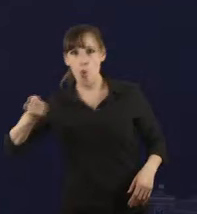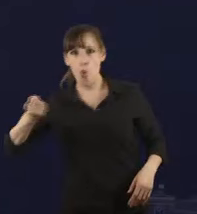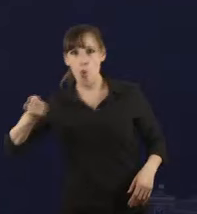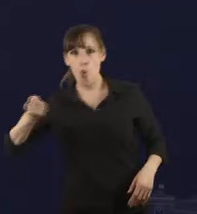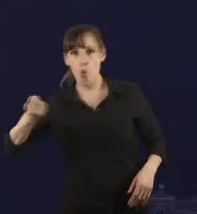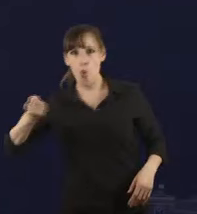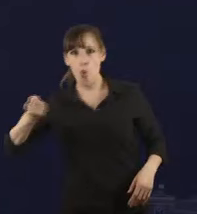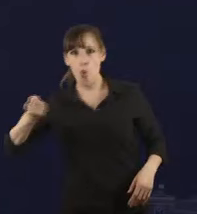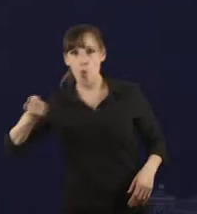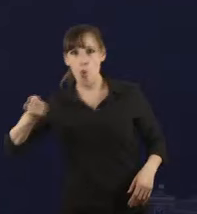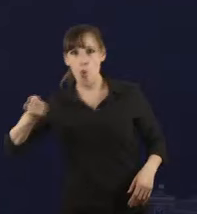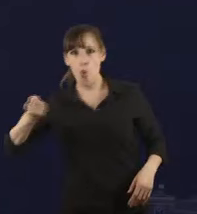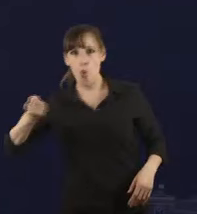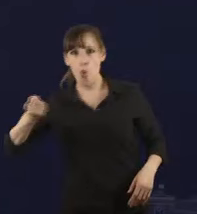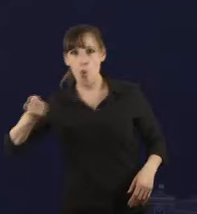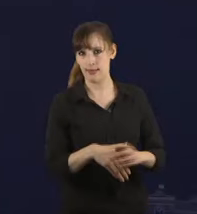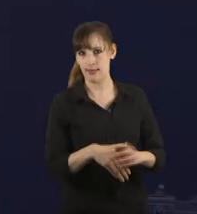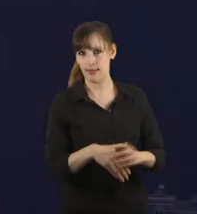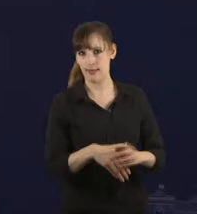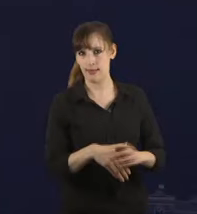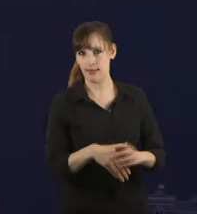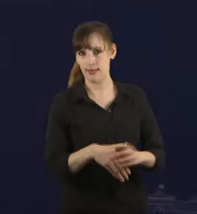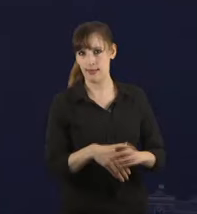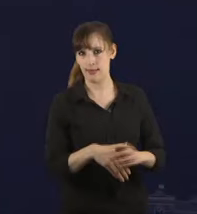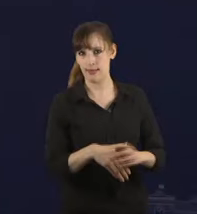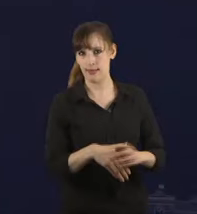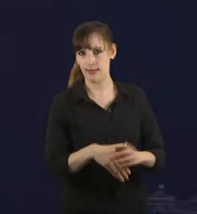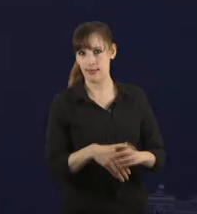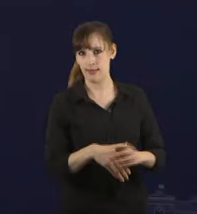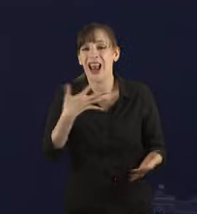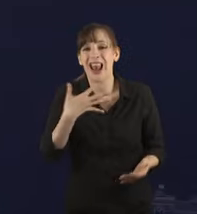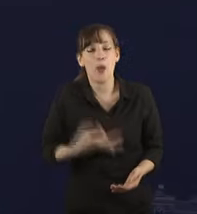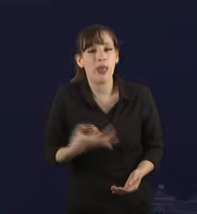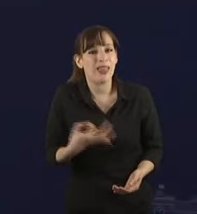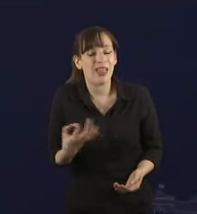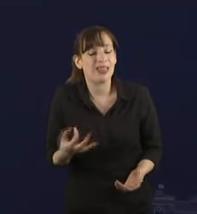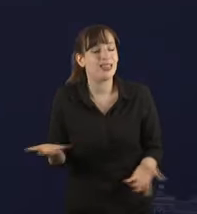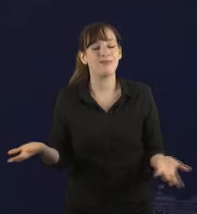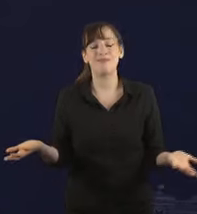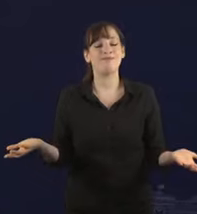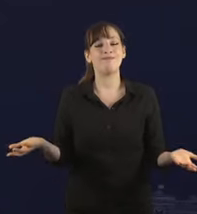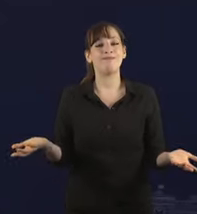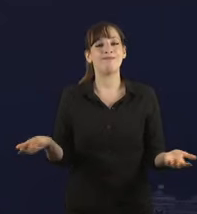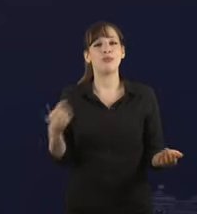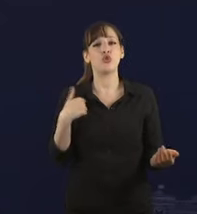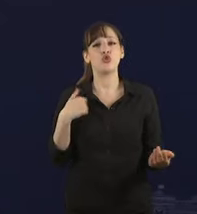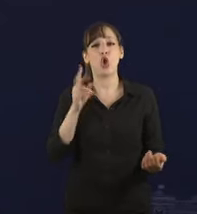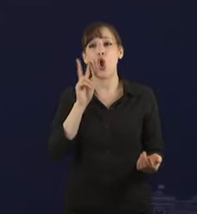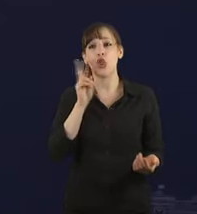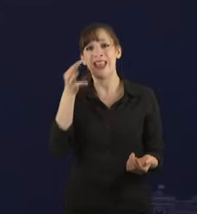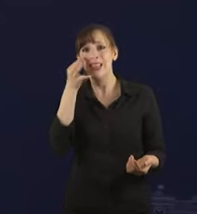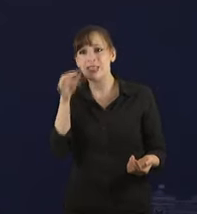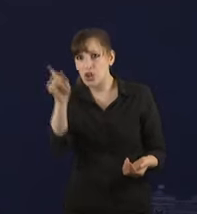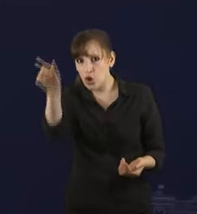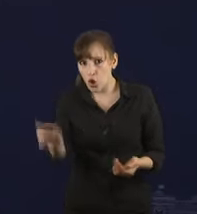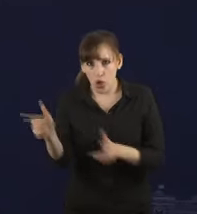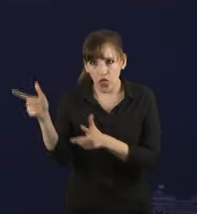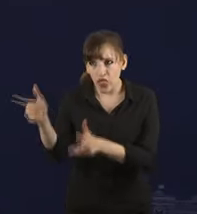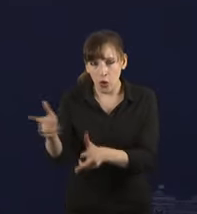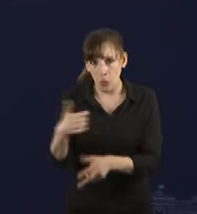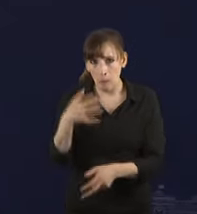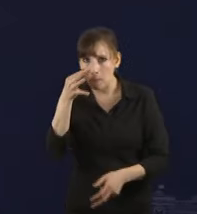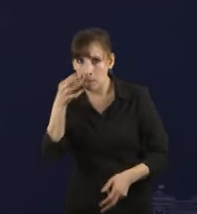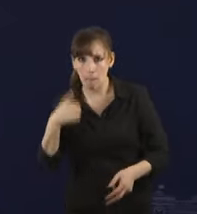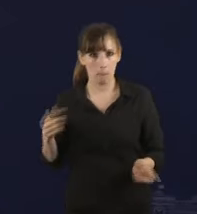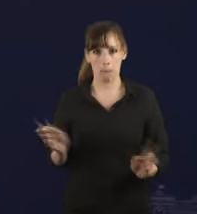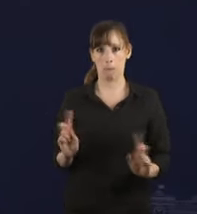dijo bueno no no la verdad es que no hablo de de declaraciones que no que no escuché de todas maneras la de la Fórmula